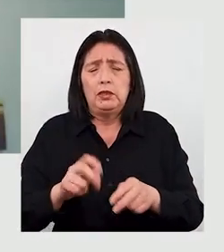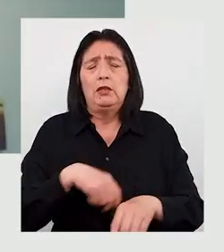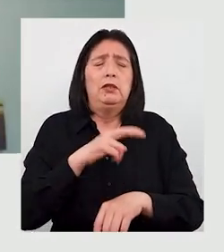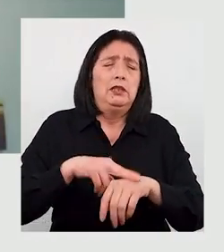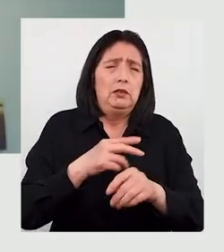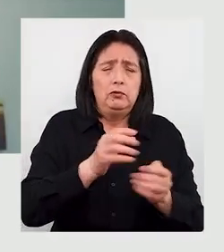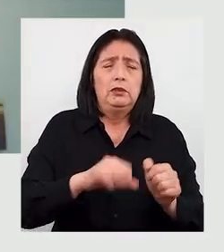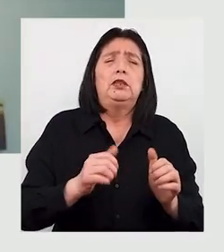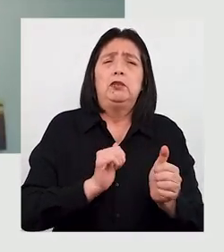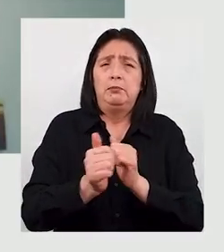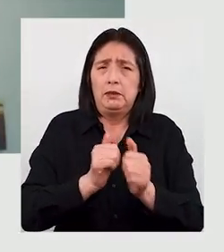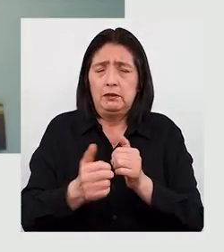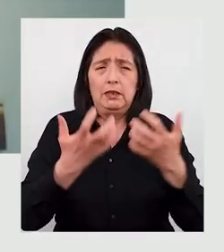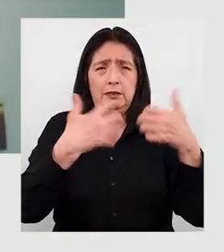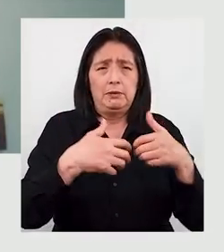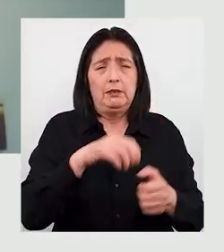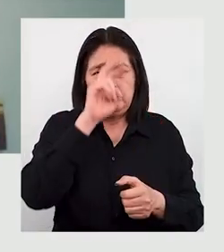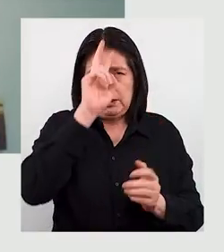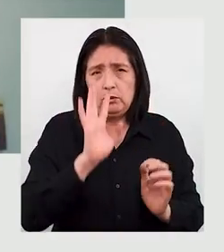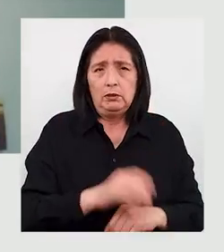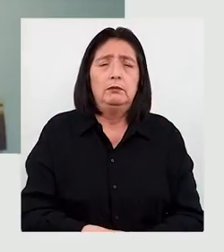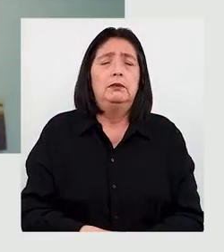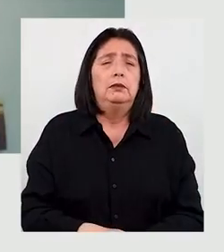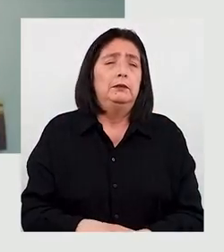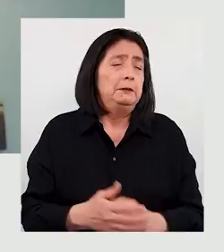y competitividad de las empresas peruanas.